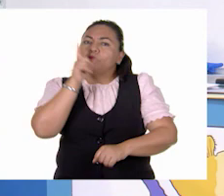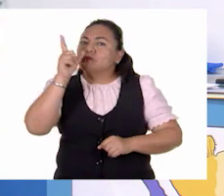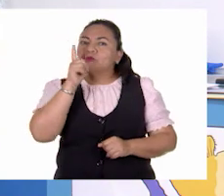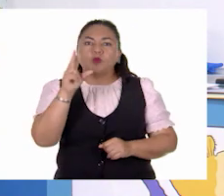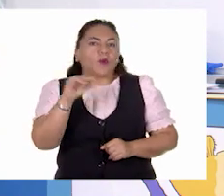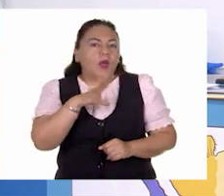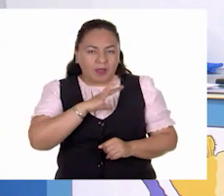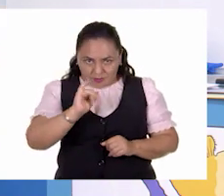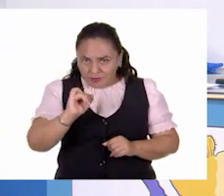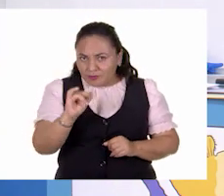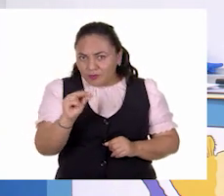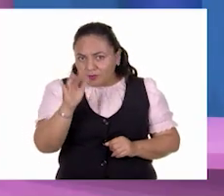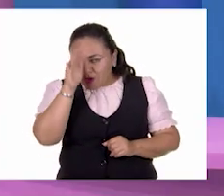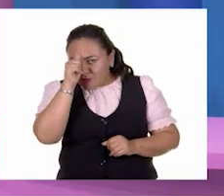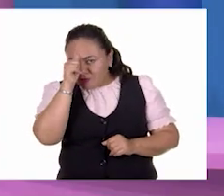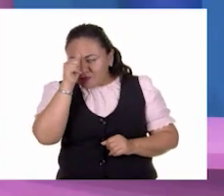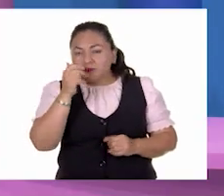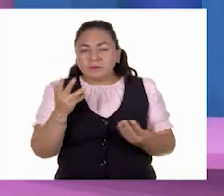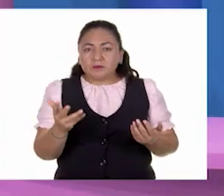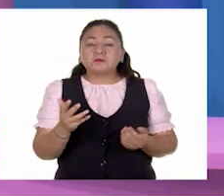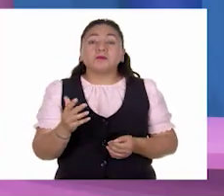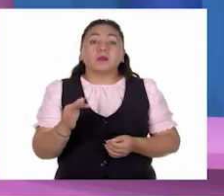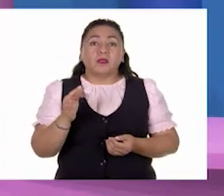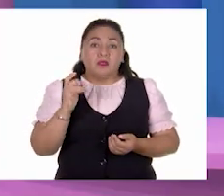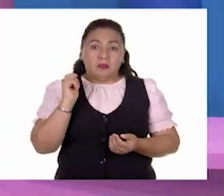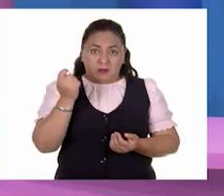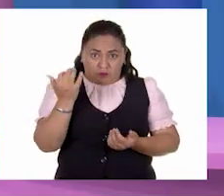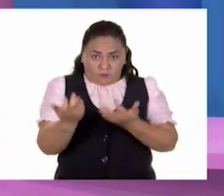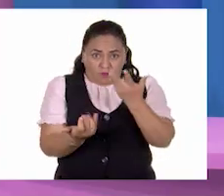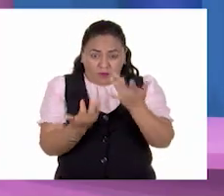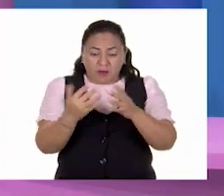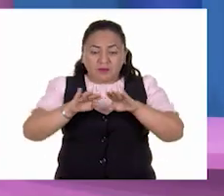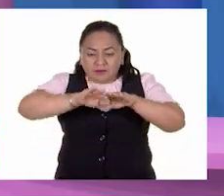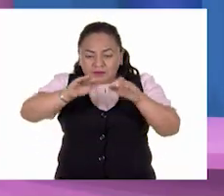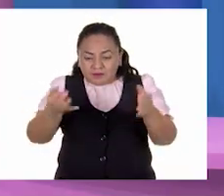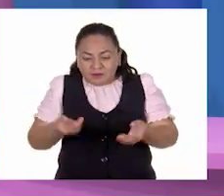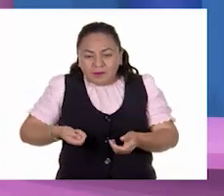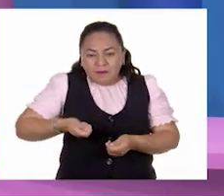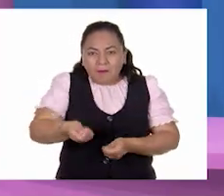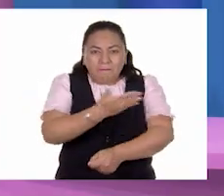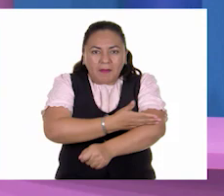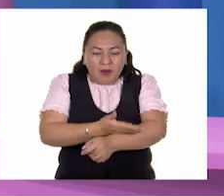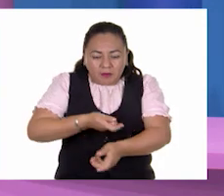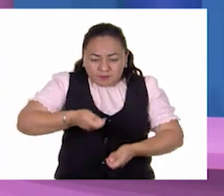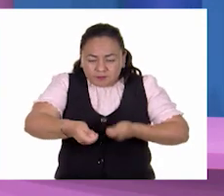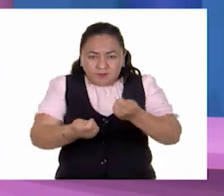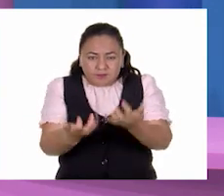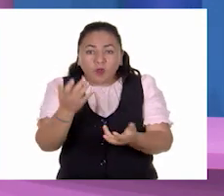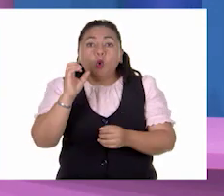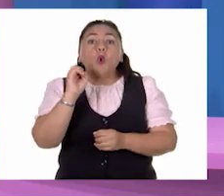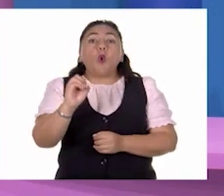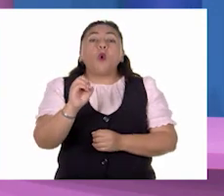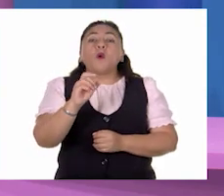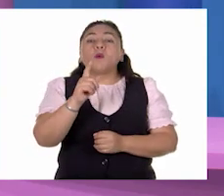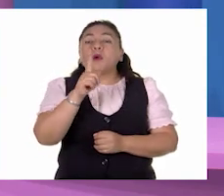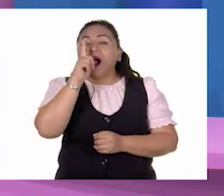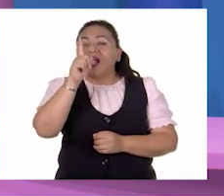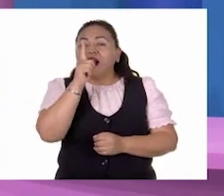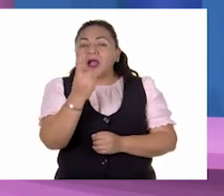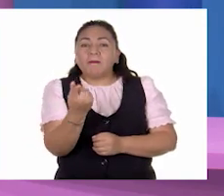acuerdo? Sí. ¿Estaría encendido el fuego de la chimenea o la luz de las velas? Por eso